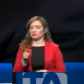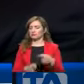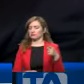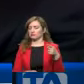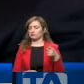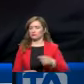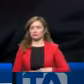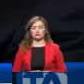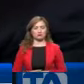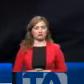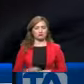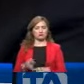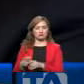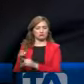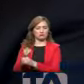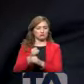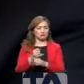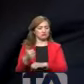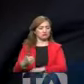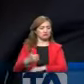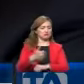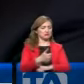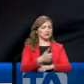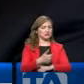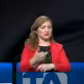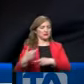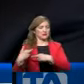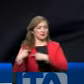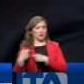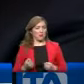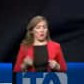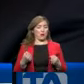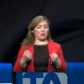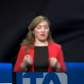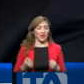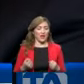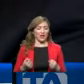están en las instituciones. No tiene atribución